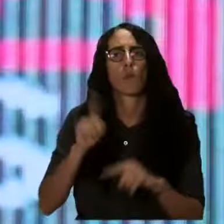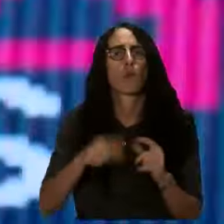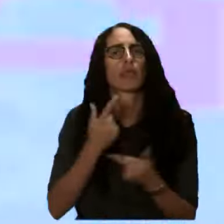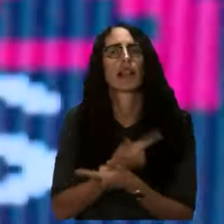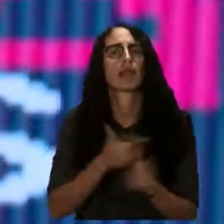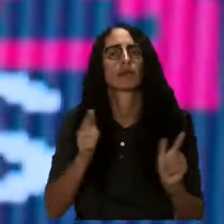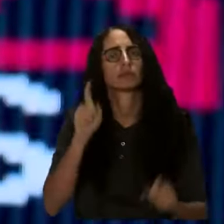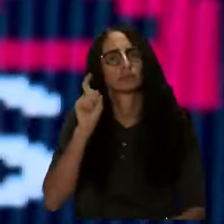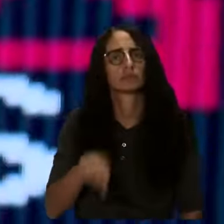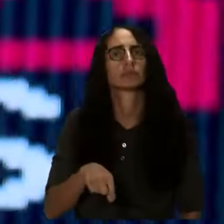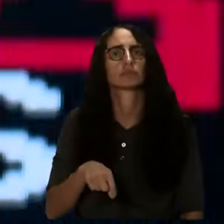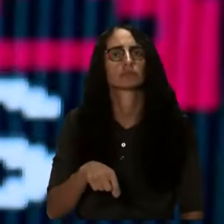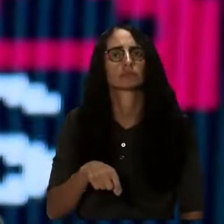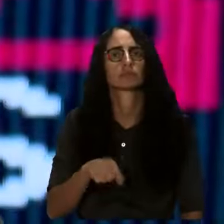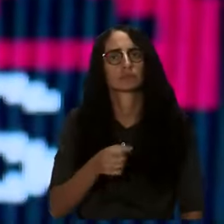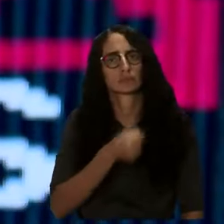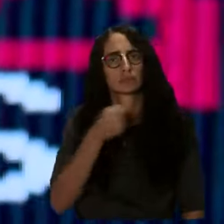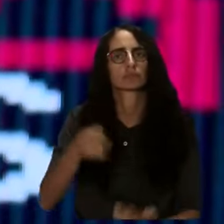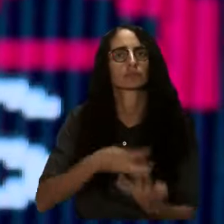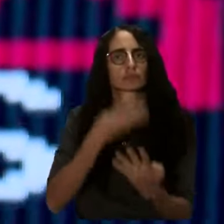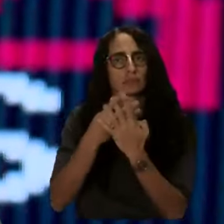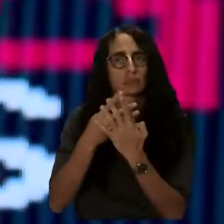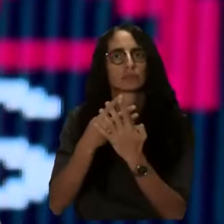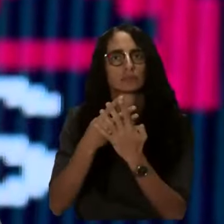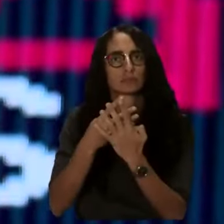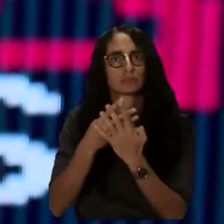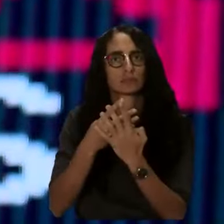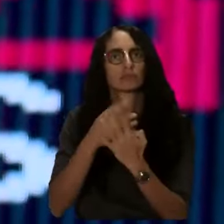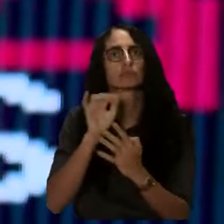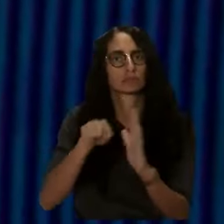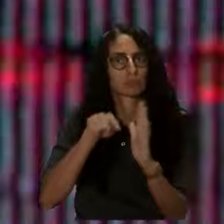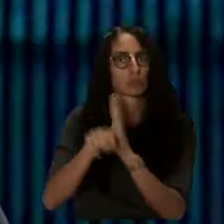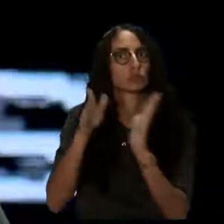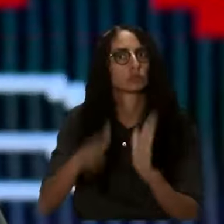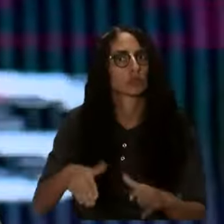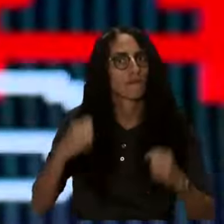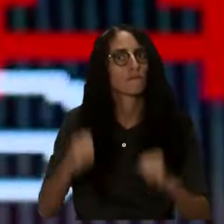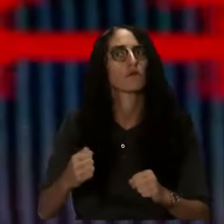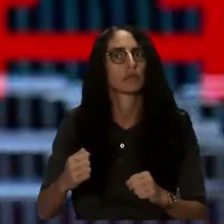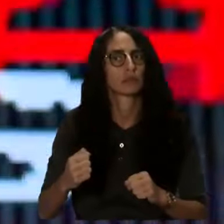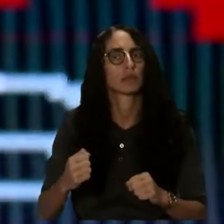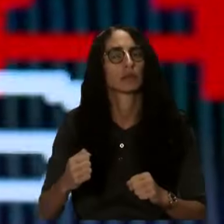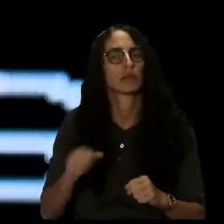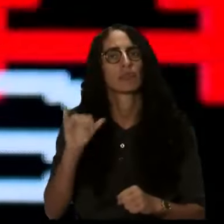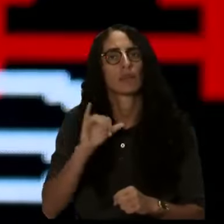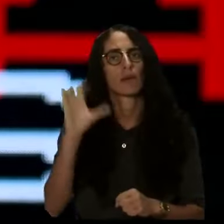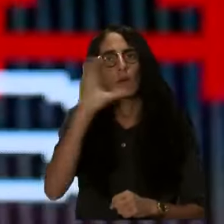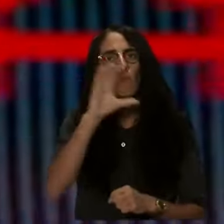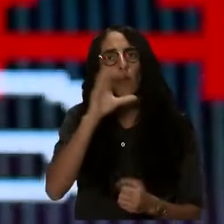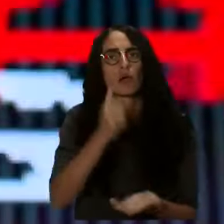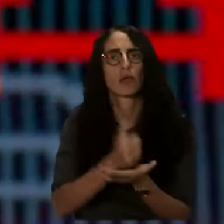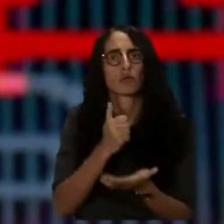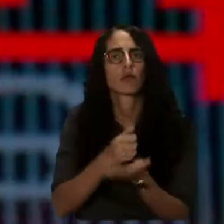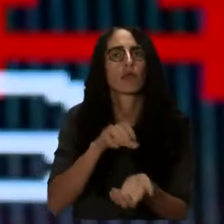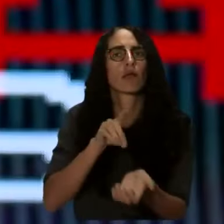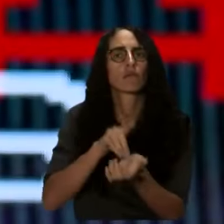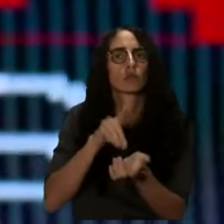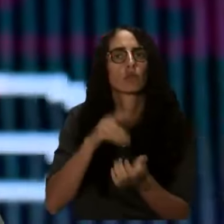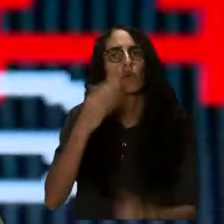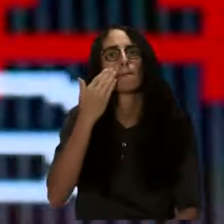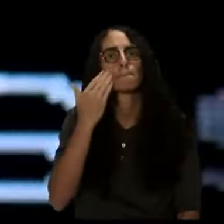esta persona debe estar confinada de estar presa eso es un un asesino en potencia sino que también busque ayuda médica Por